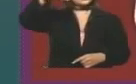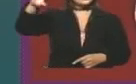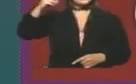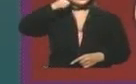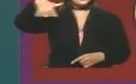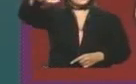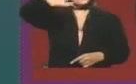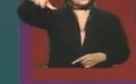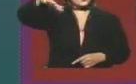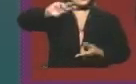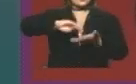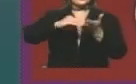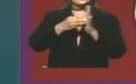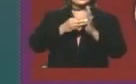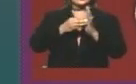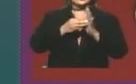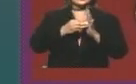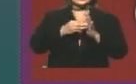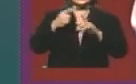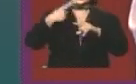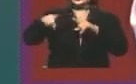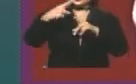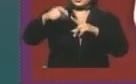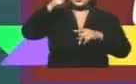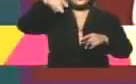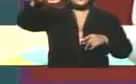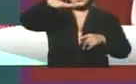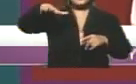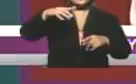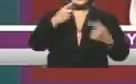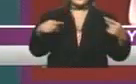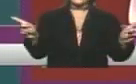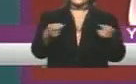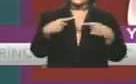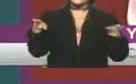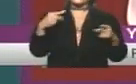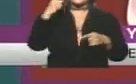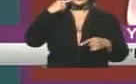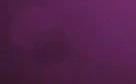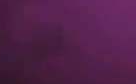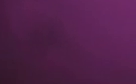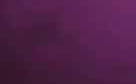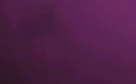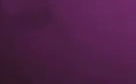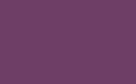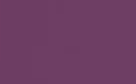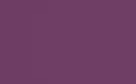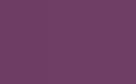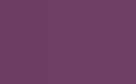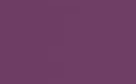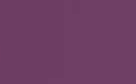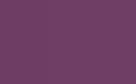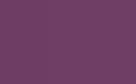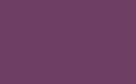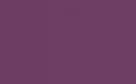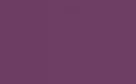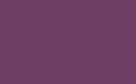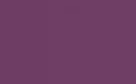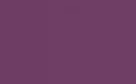joropo tuyero, y por supuesto los demás géneros y variantes de la música tradicional venezolana.